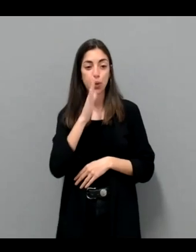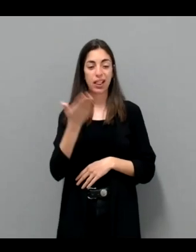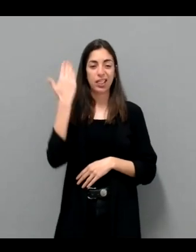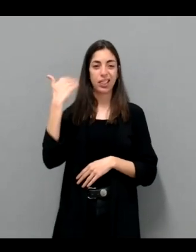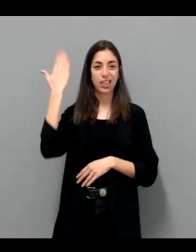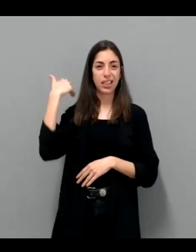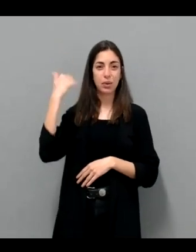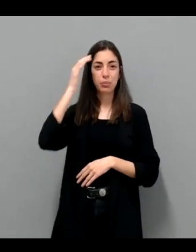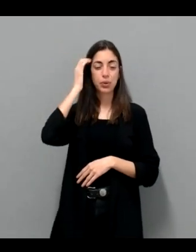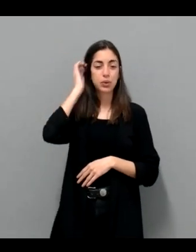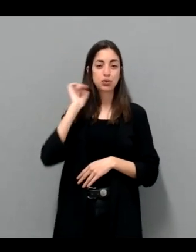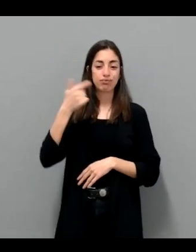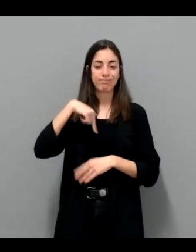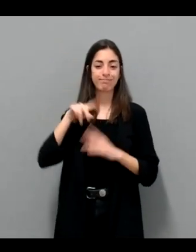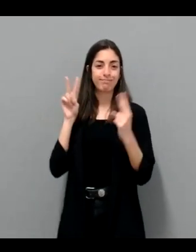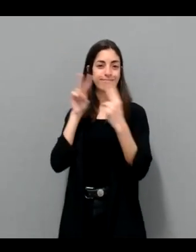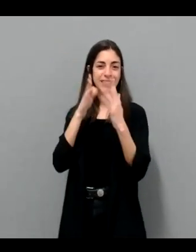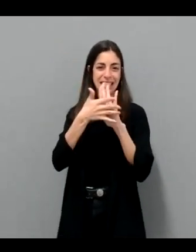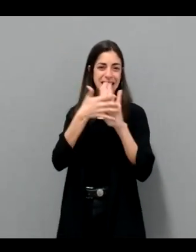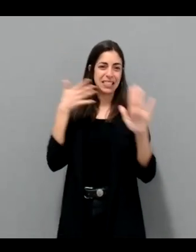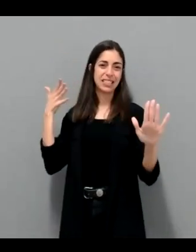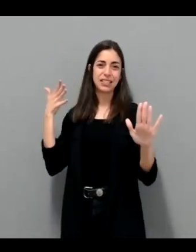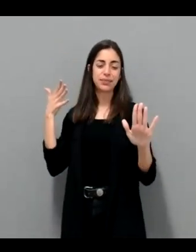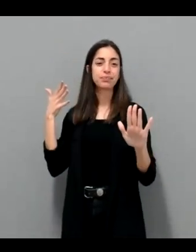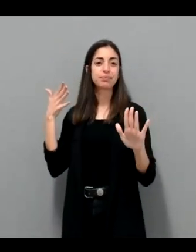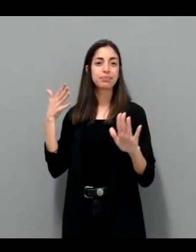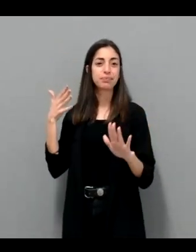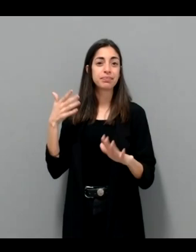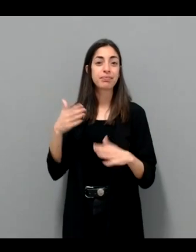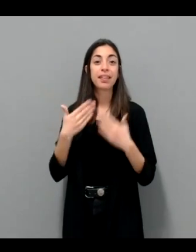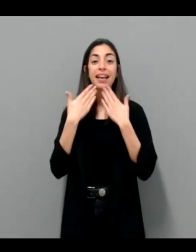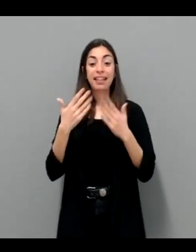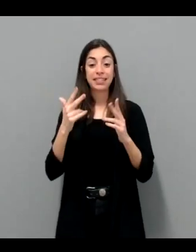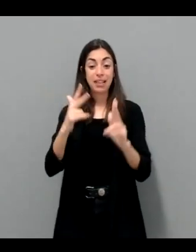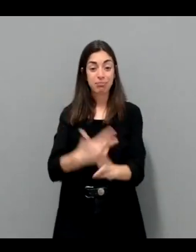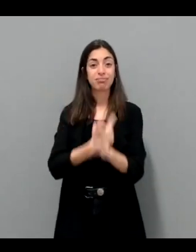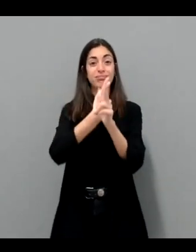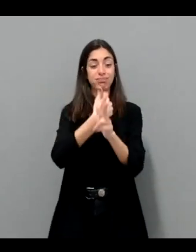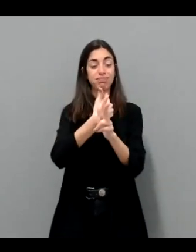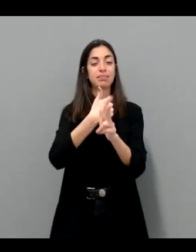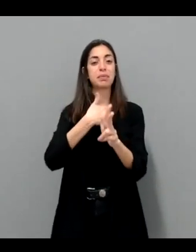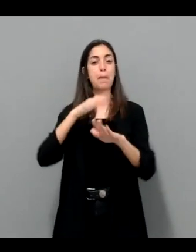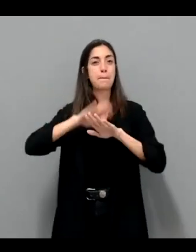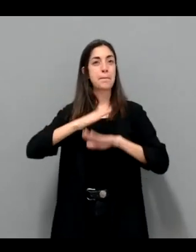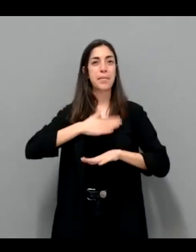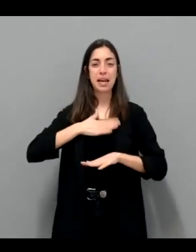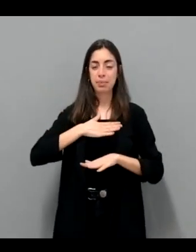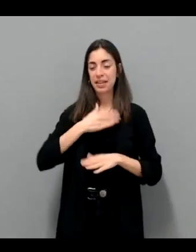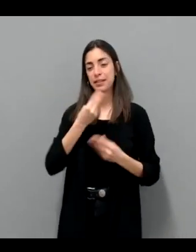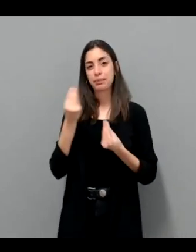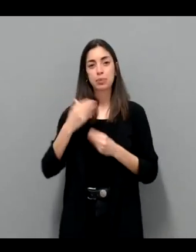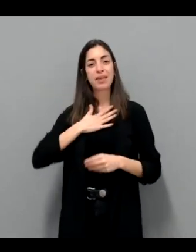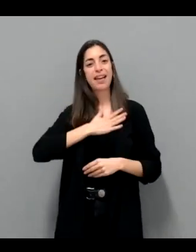nos vemos, me encantaría. Pero bueno, verte hoy a través de la pantalla, de verdad que para mí es una